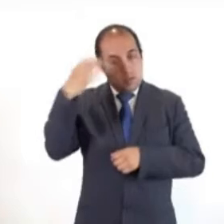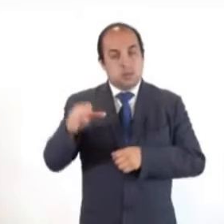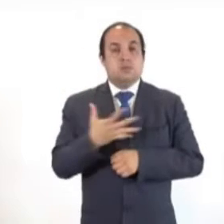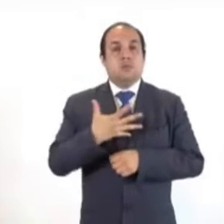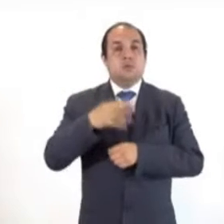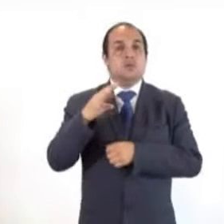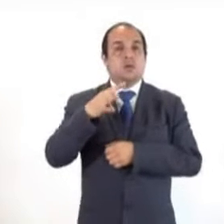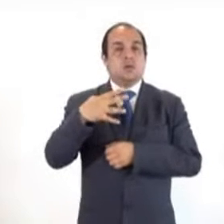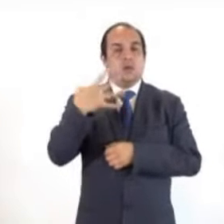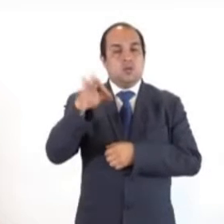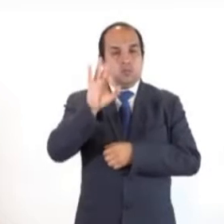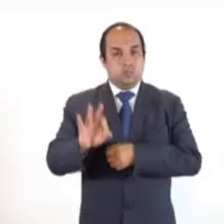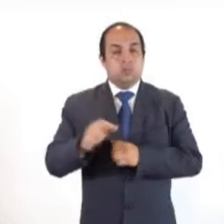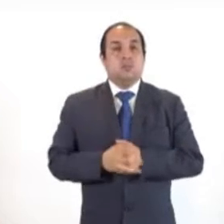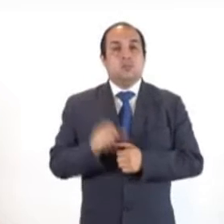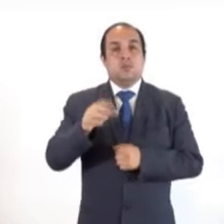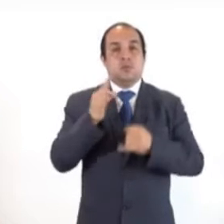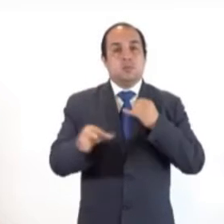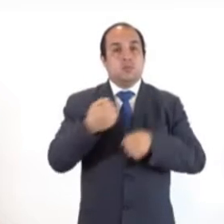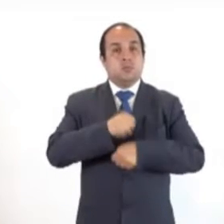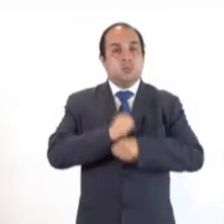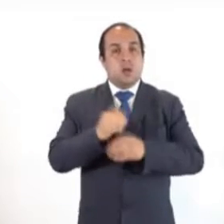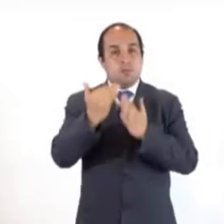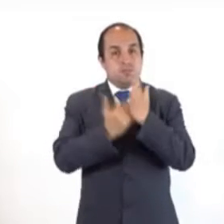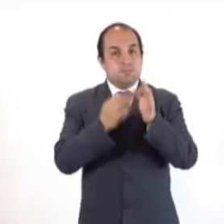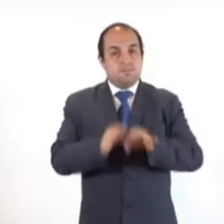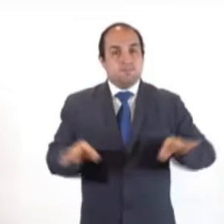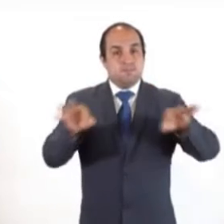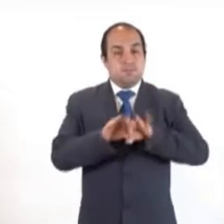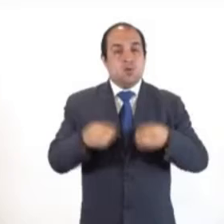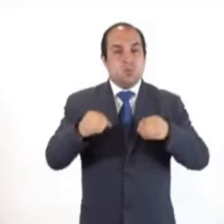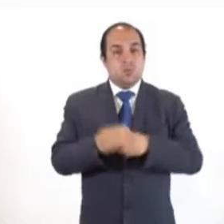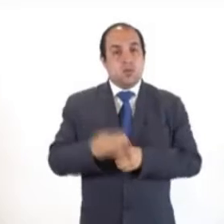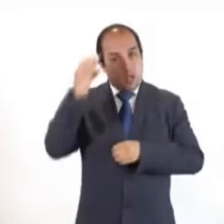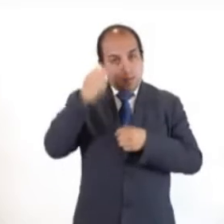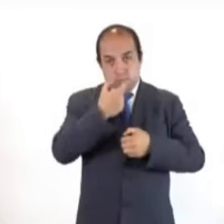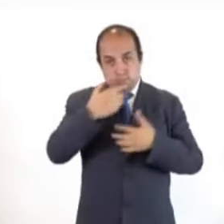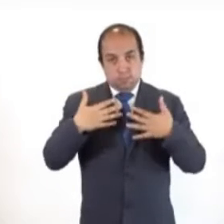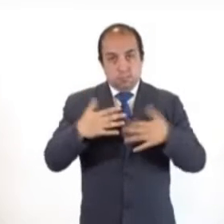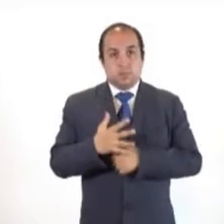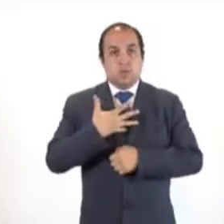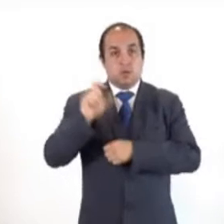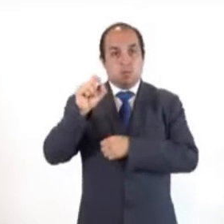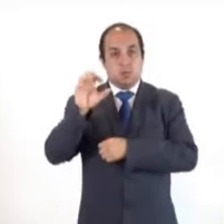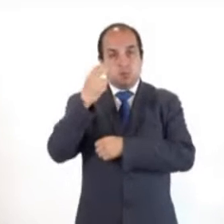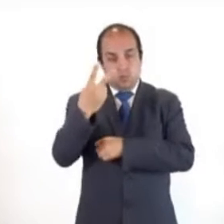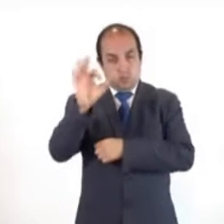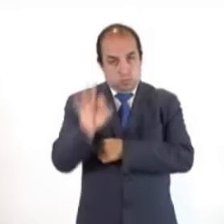y en la última semana también ha bajado de manera importante la ocupación en camas para intubación, donde estamos al